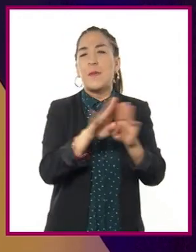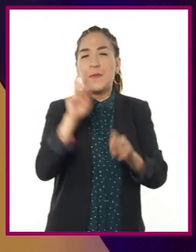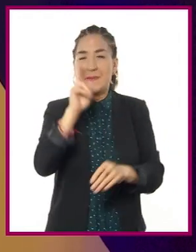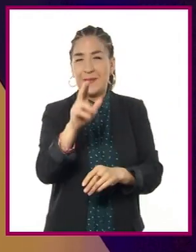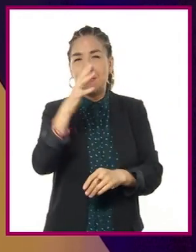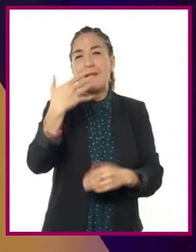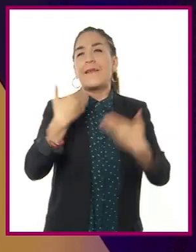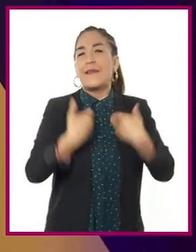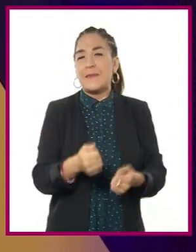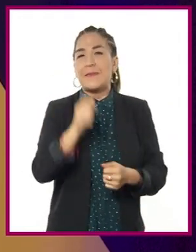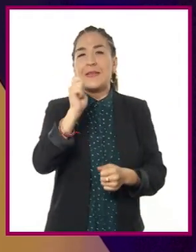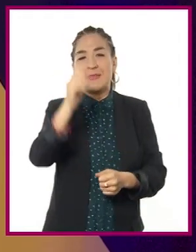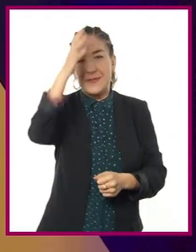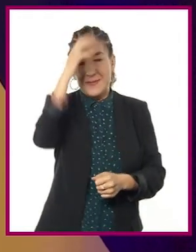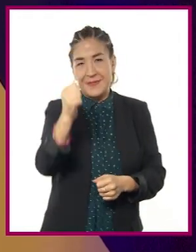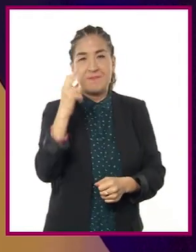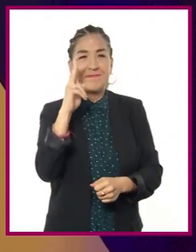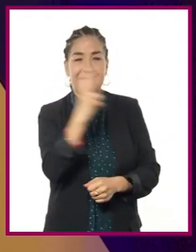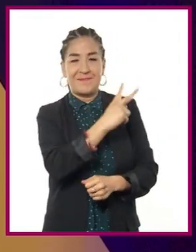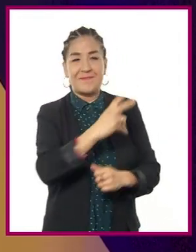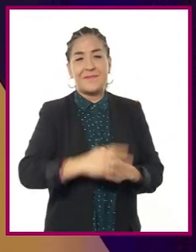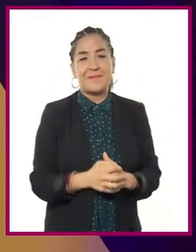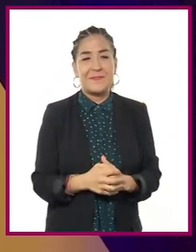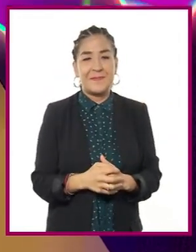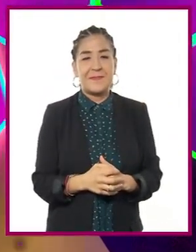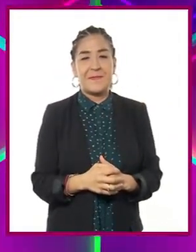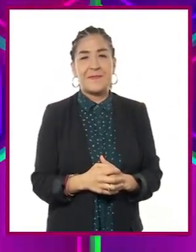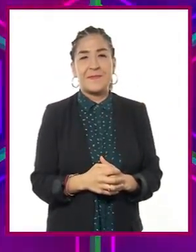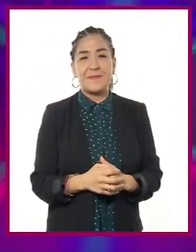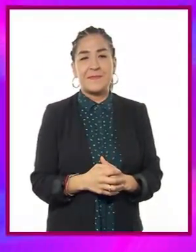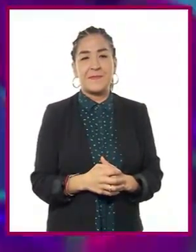veamos el siguiente audiovisual.